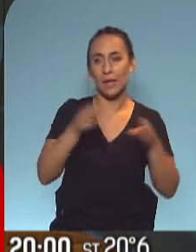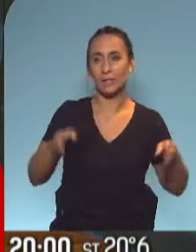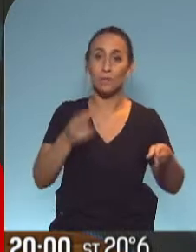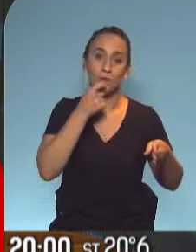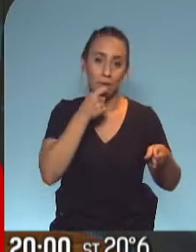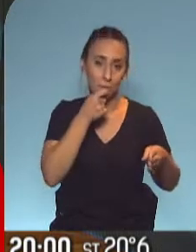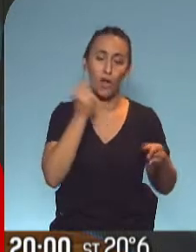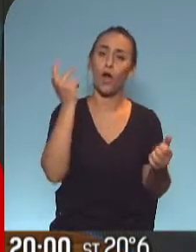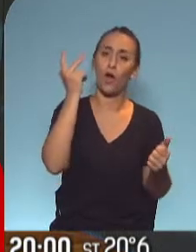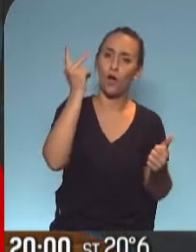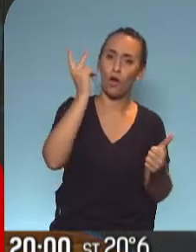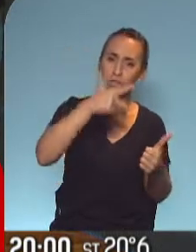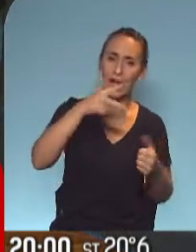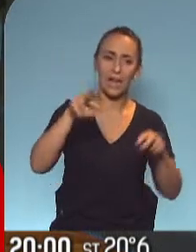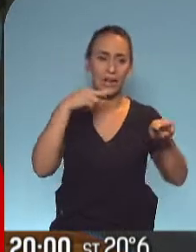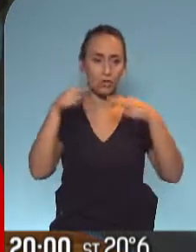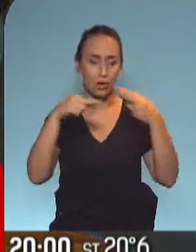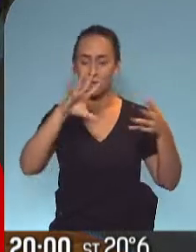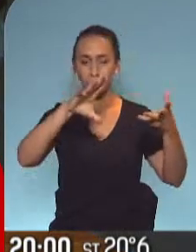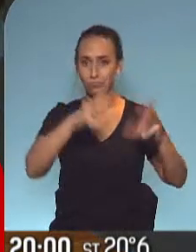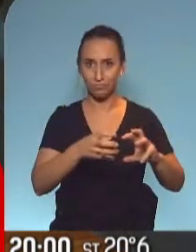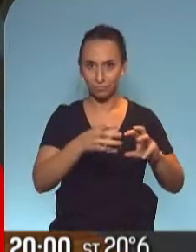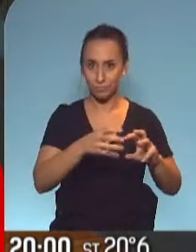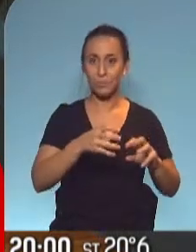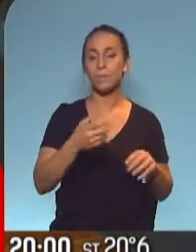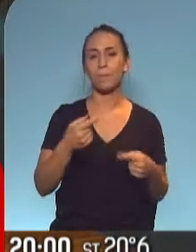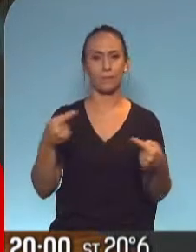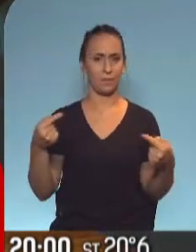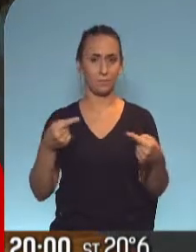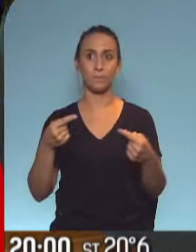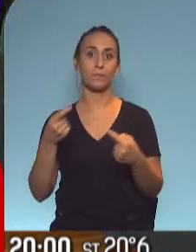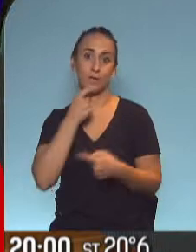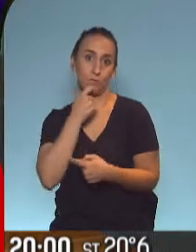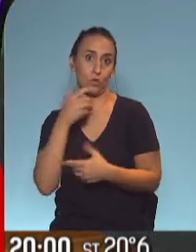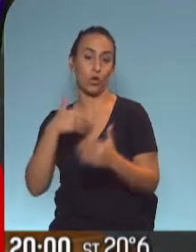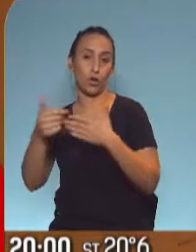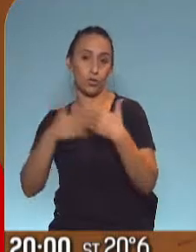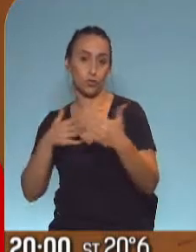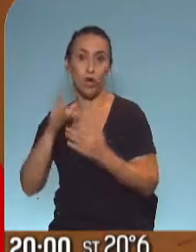hotelería que estar... Hotelería y restaurantes, exactamente. Bueno, se contrapone, por ejemplo, con construcción e industria,